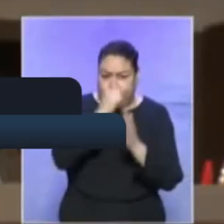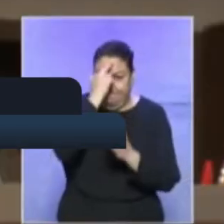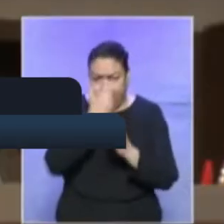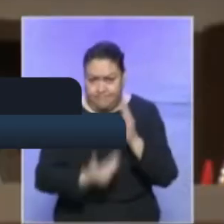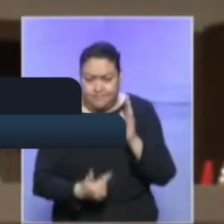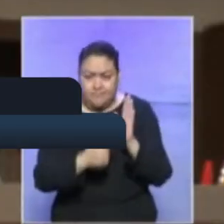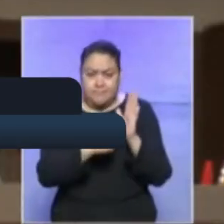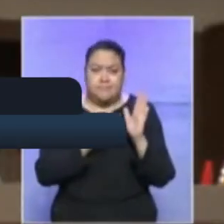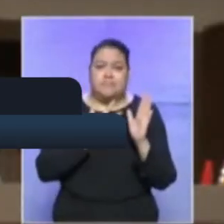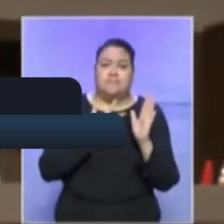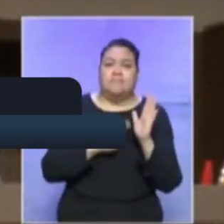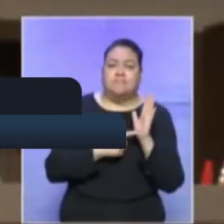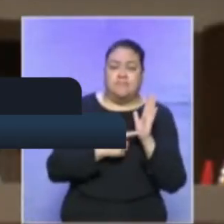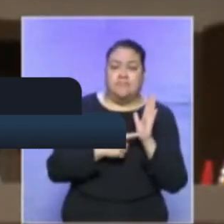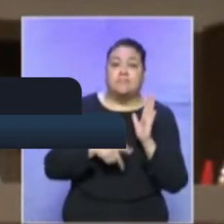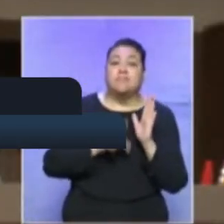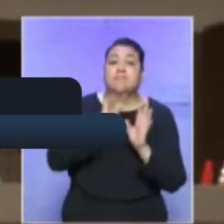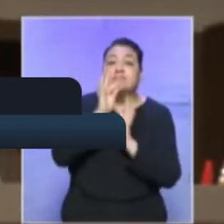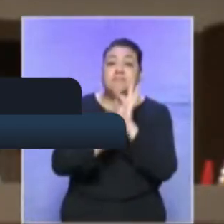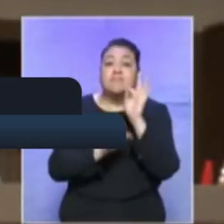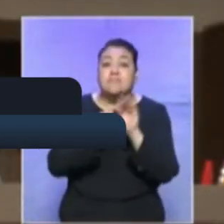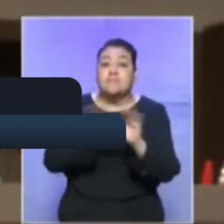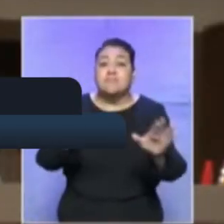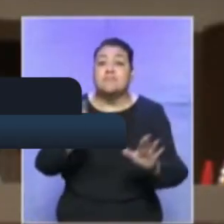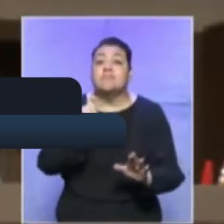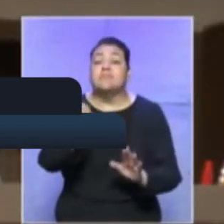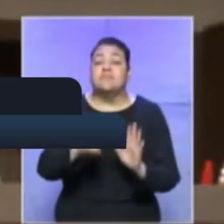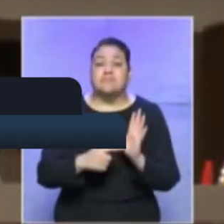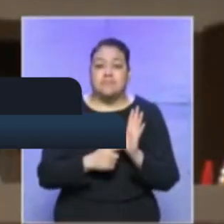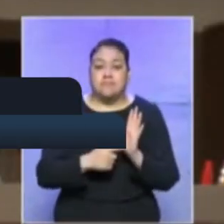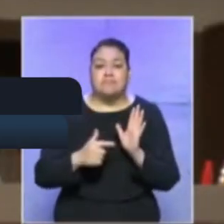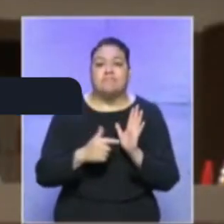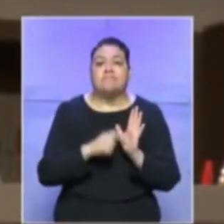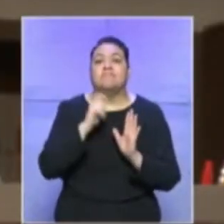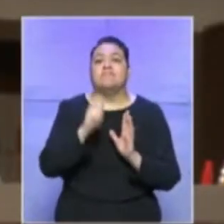de resolver estos asuntos antes de la etapa del registro de candidatura